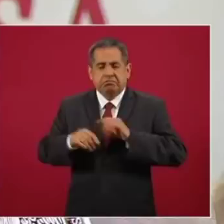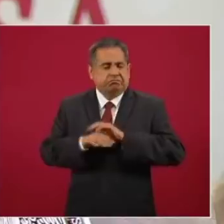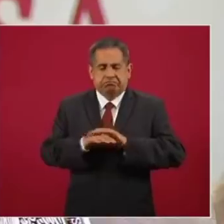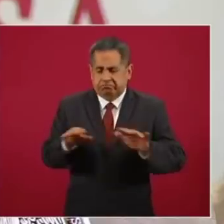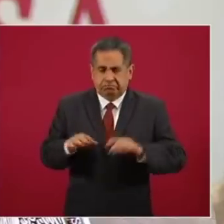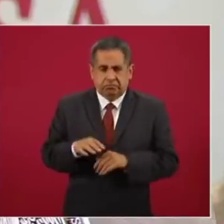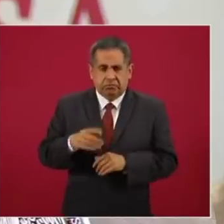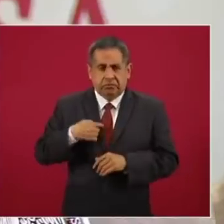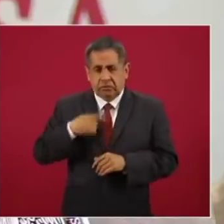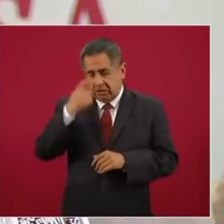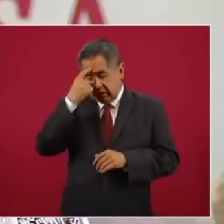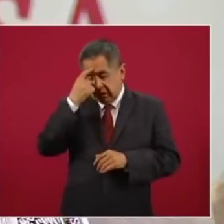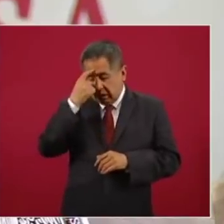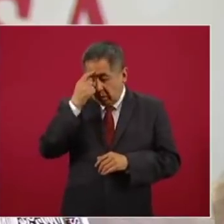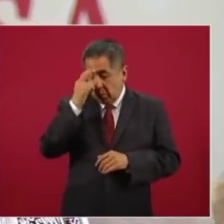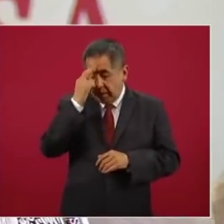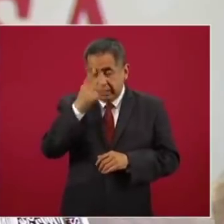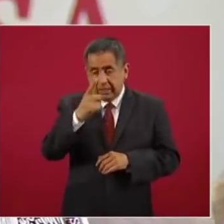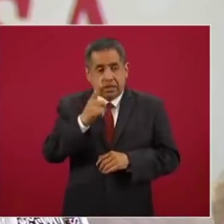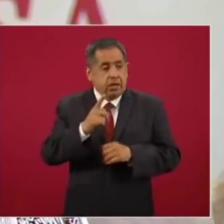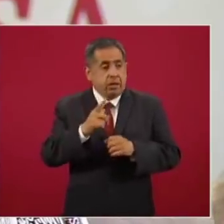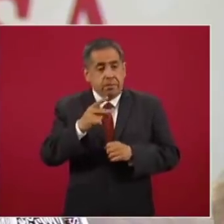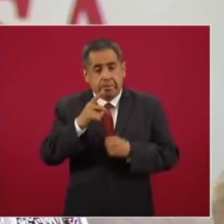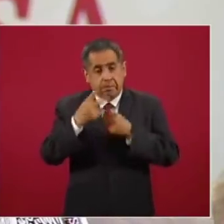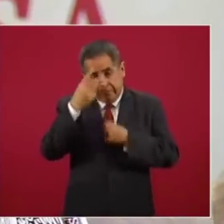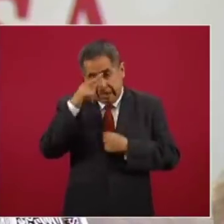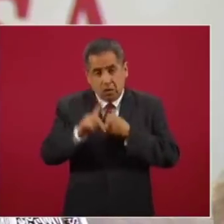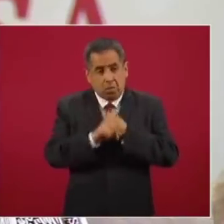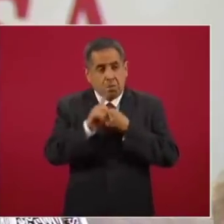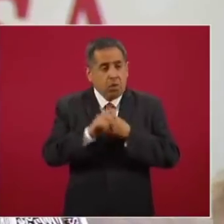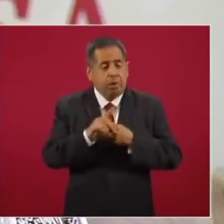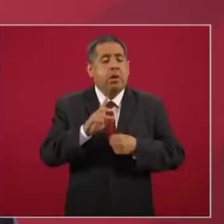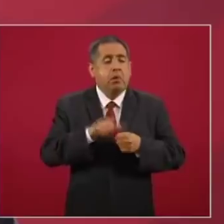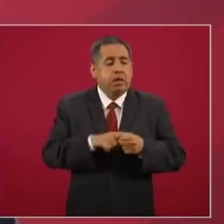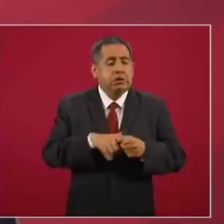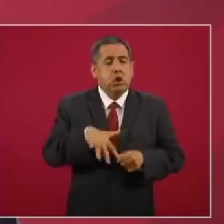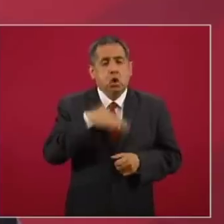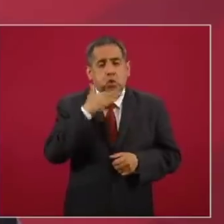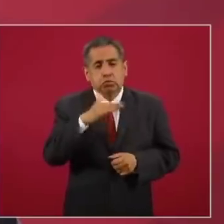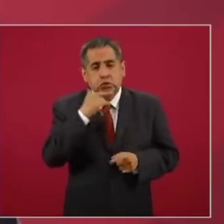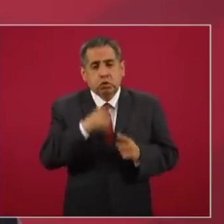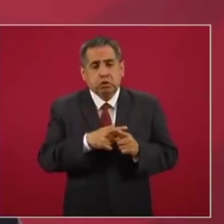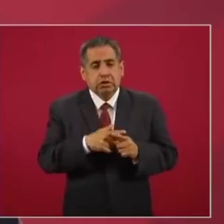principal problema de México es la corrupción y la impunidad.